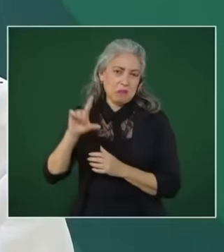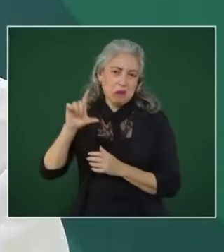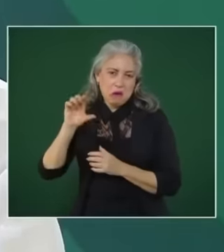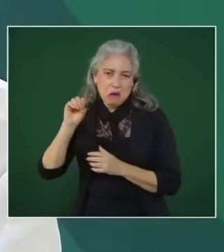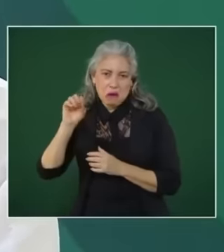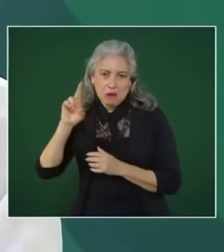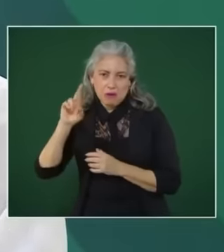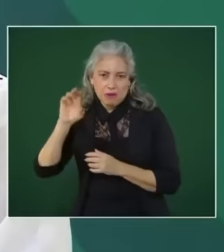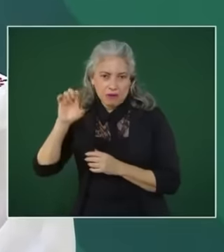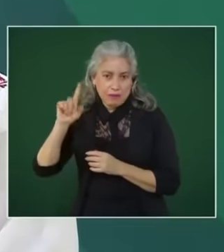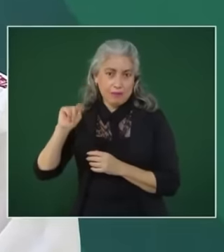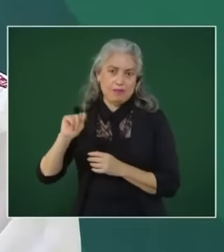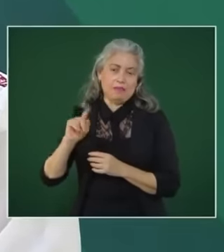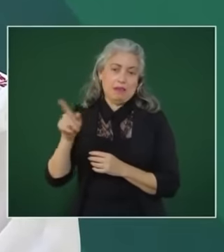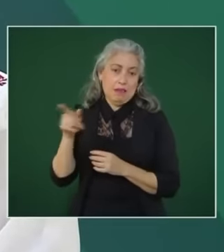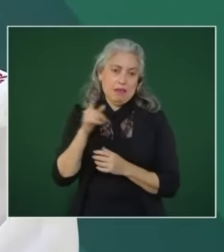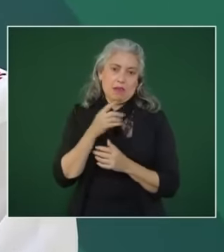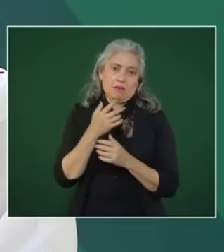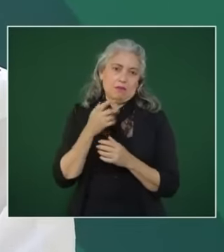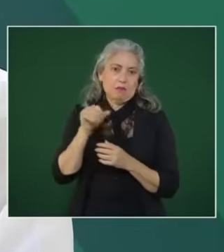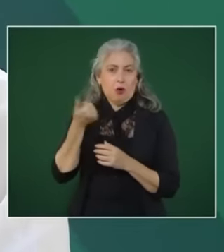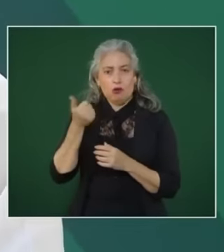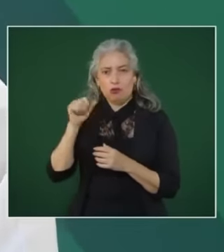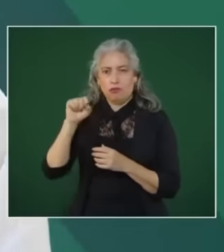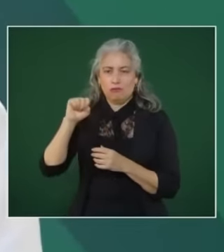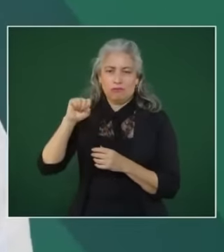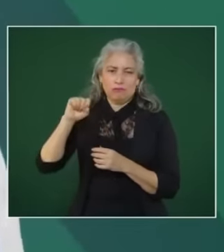decía, hay que comprar dolaritos.